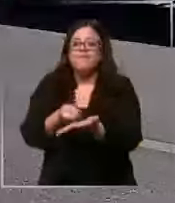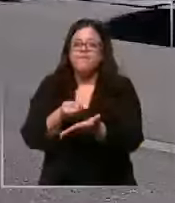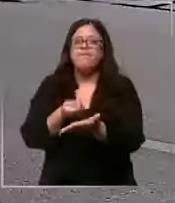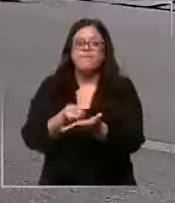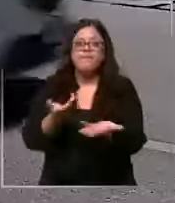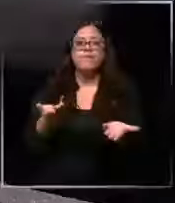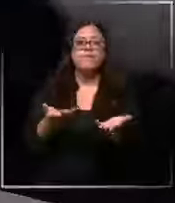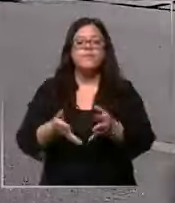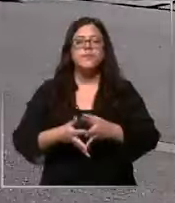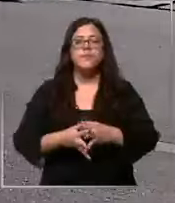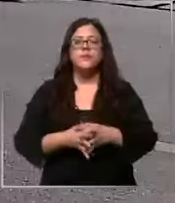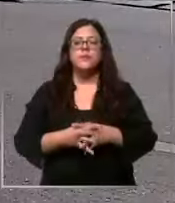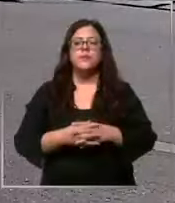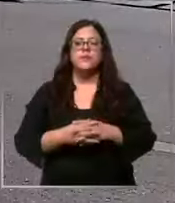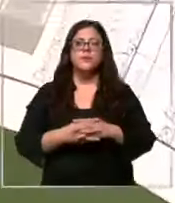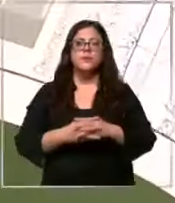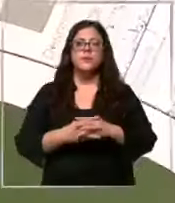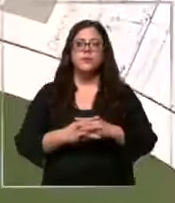conllevan.